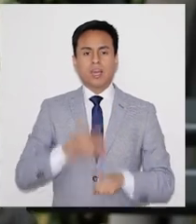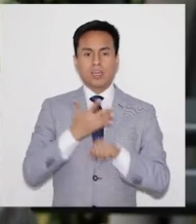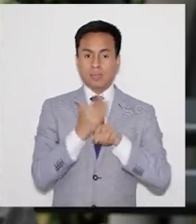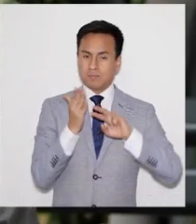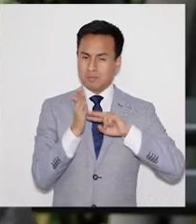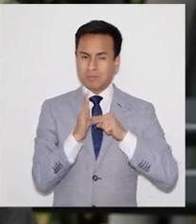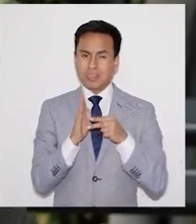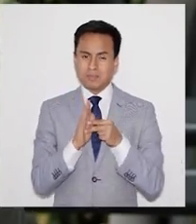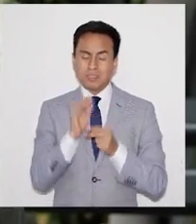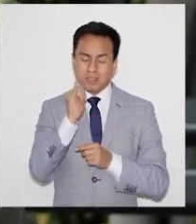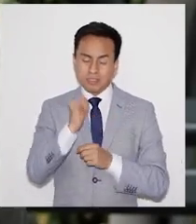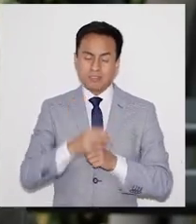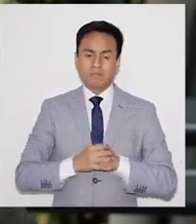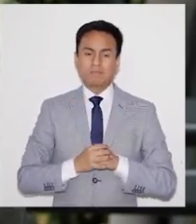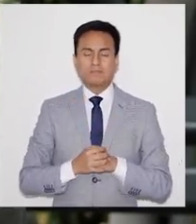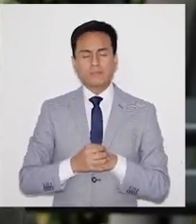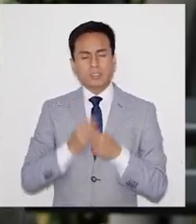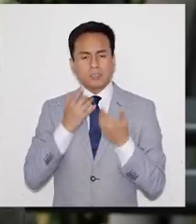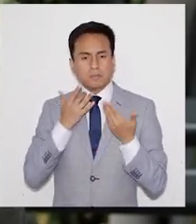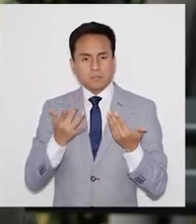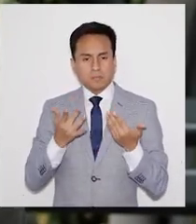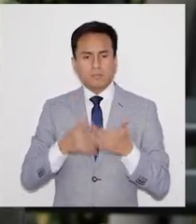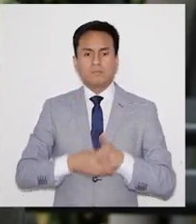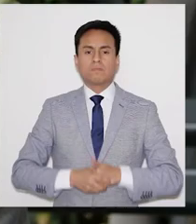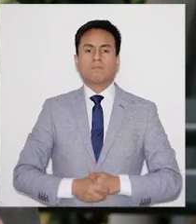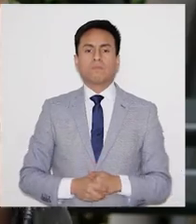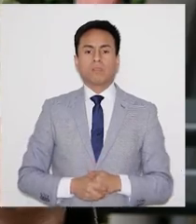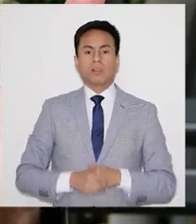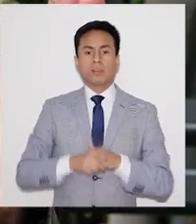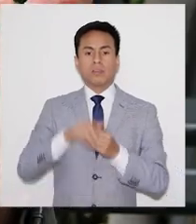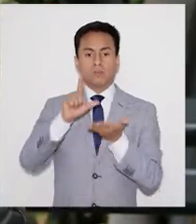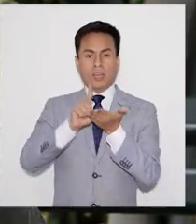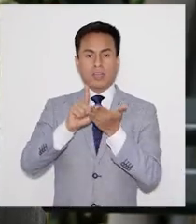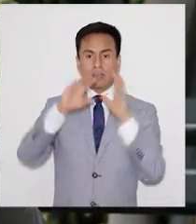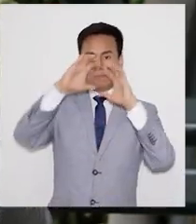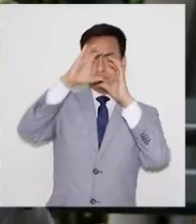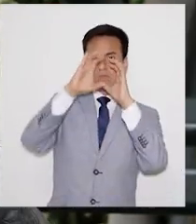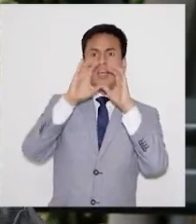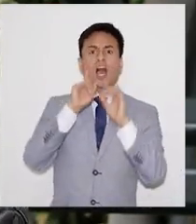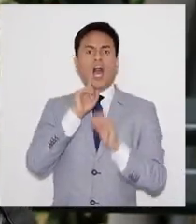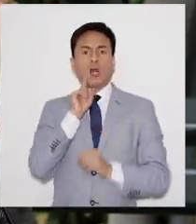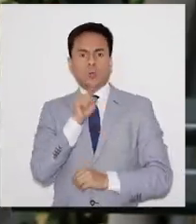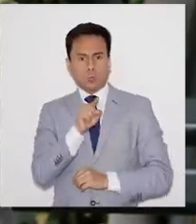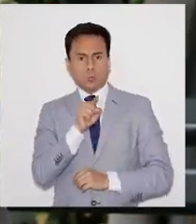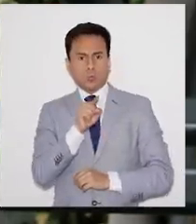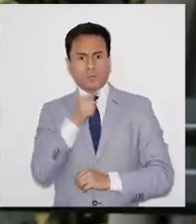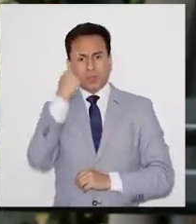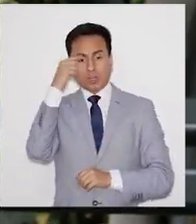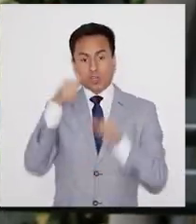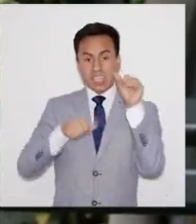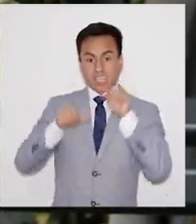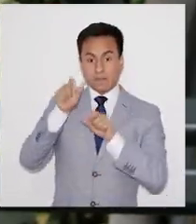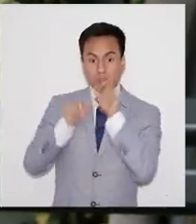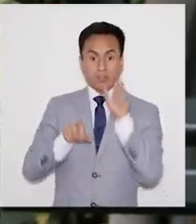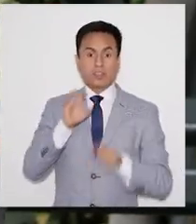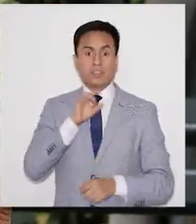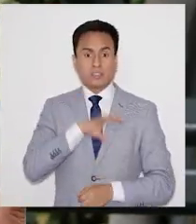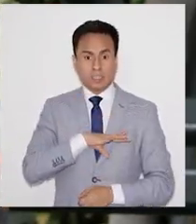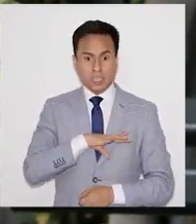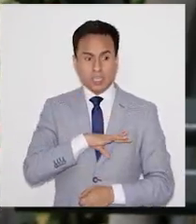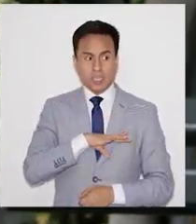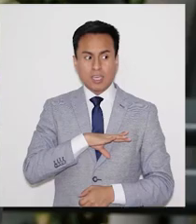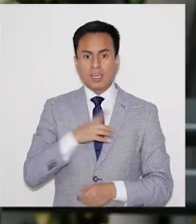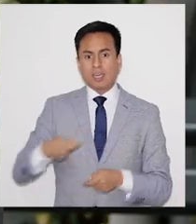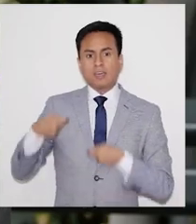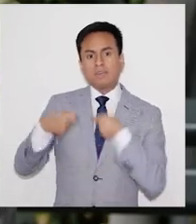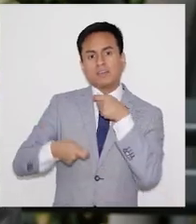otros problemas, eso sí, porque las instalaciones están ahí, pero a los científicos en Chile